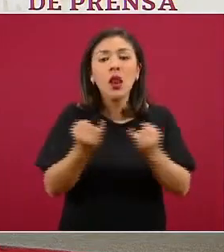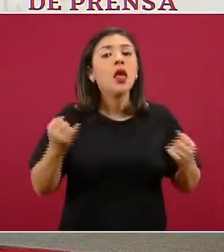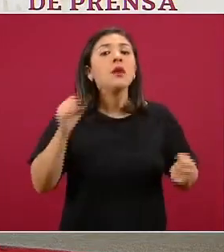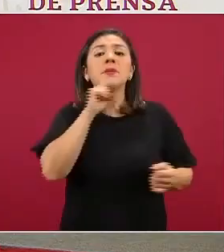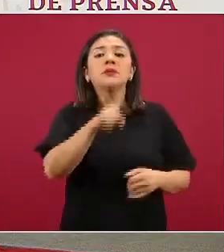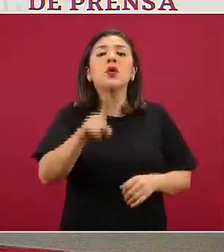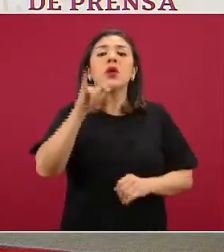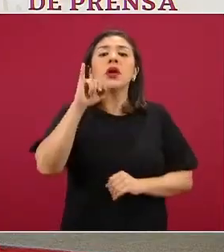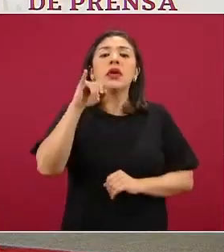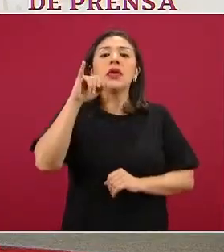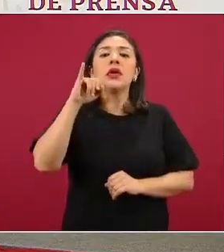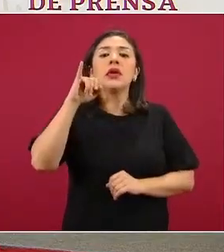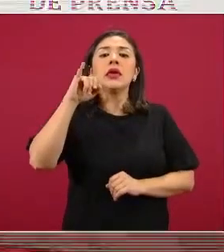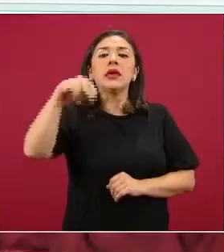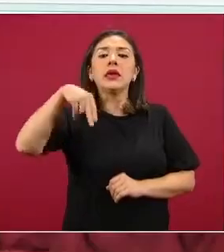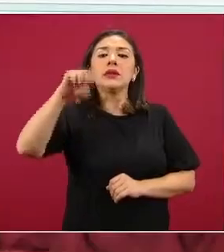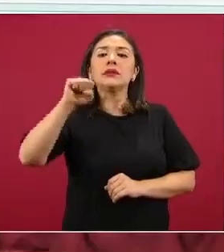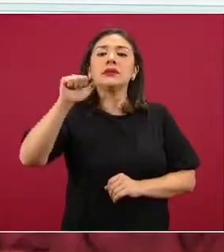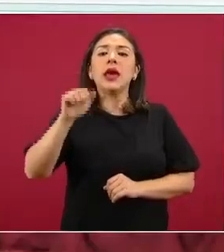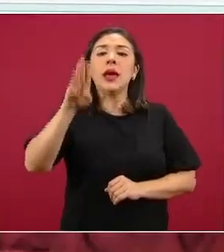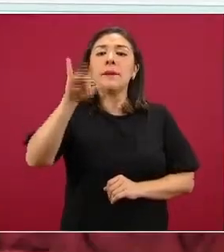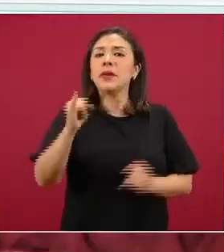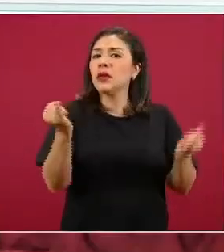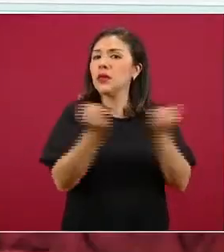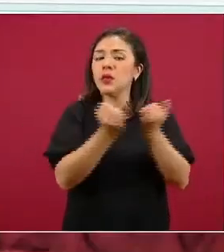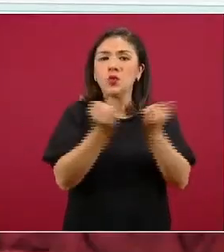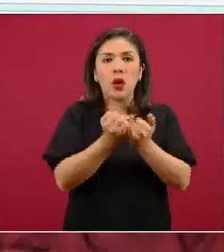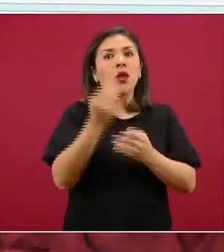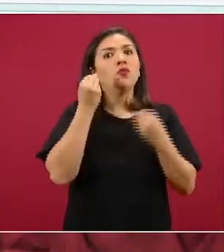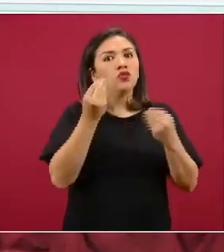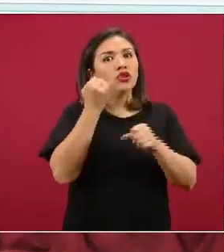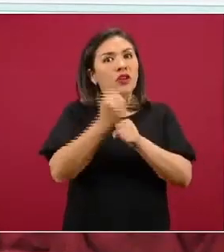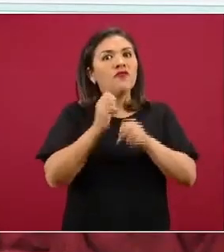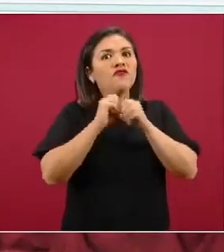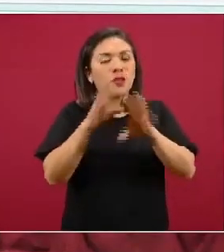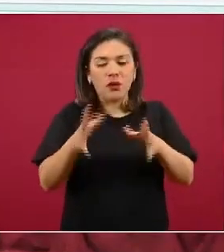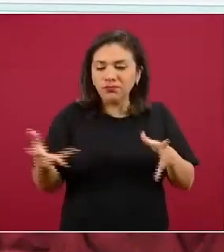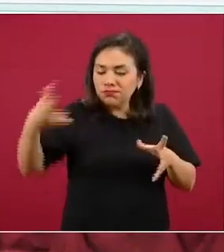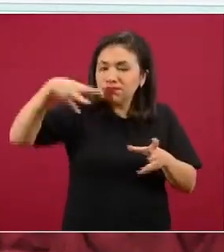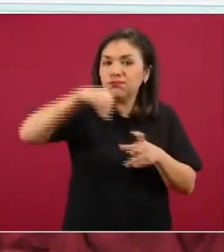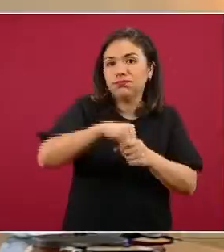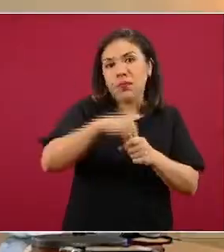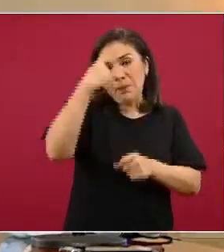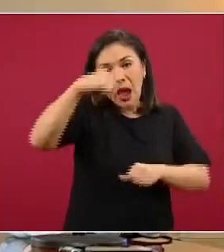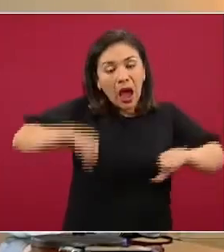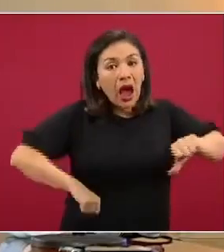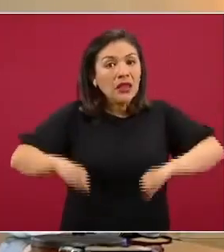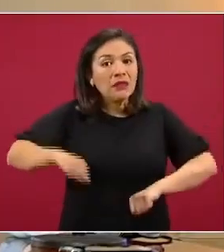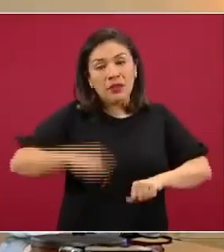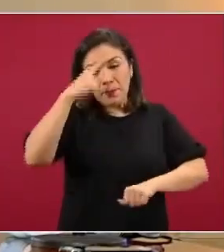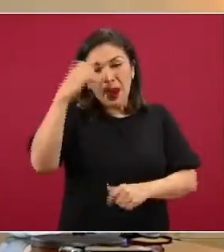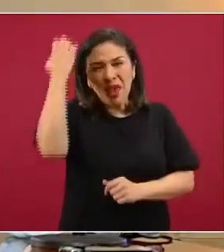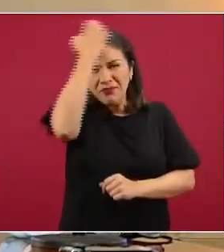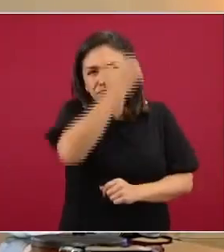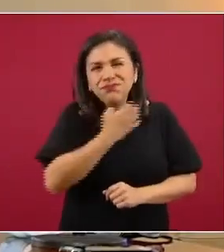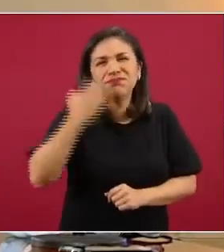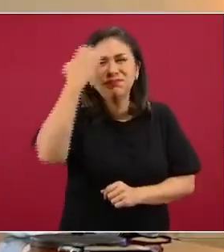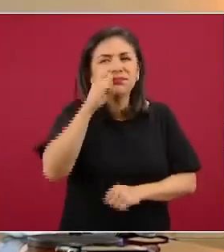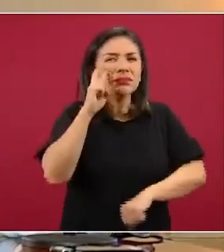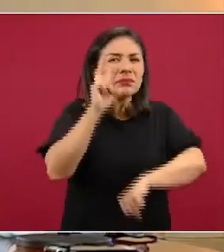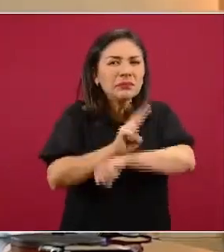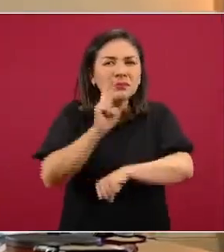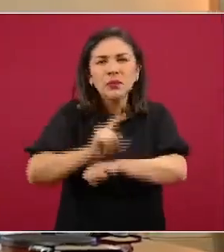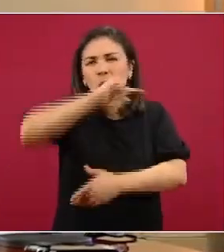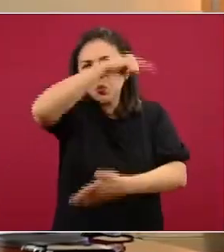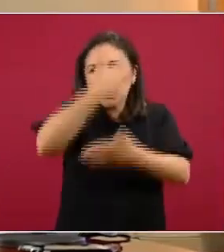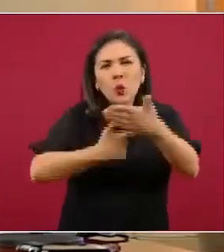Nacional de Salud Pública, quien ha concentrado pues gran parte de la actividad especial de analizar, de ver, de